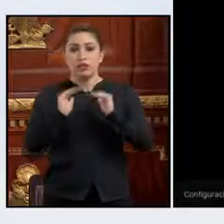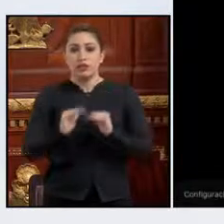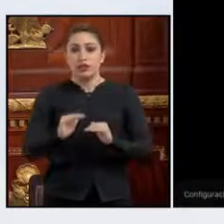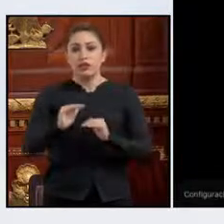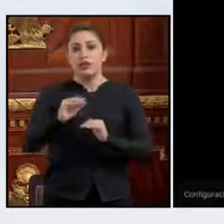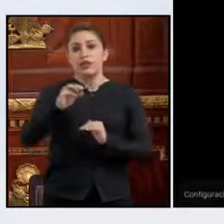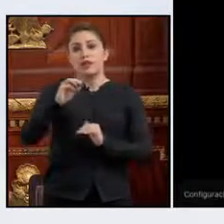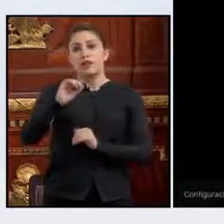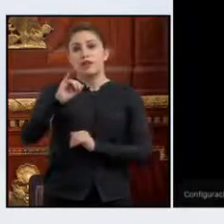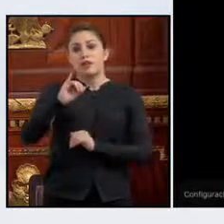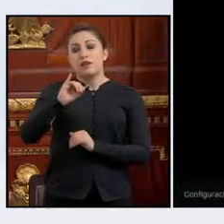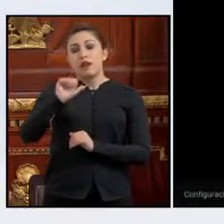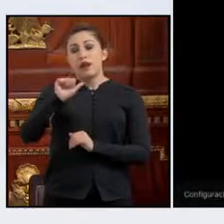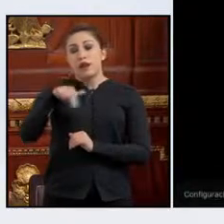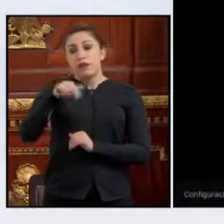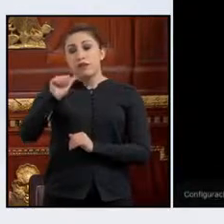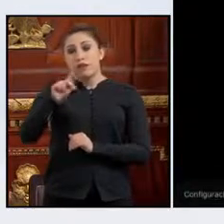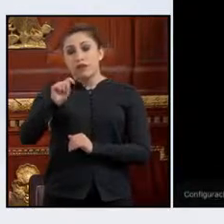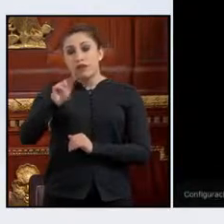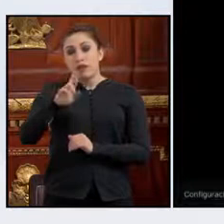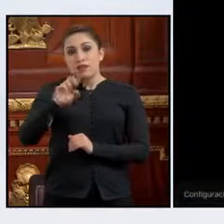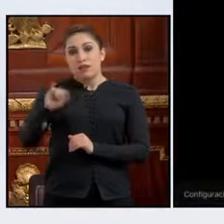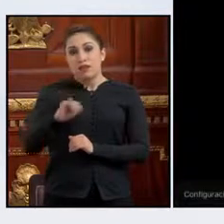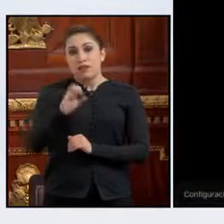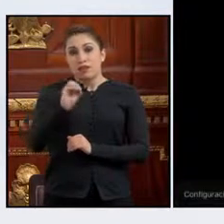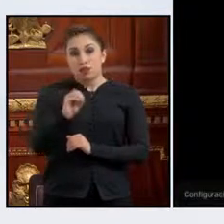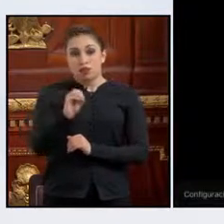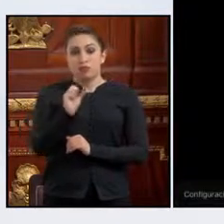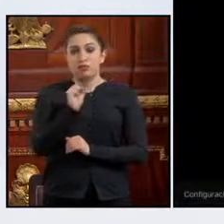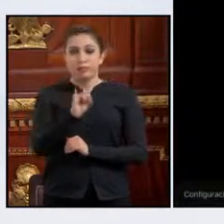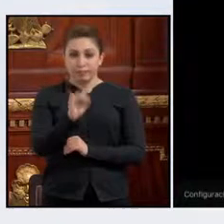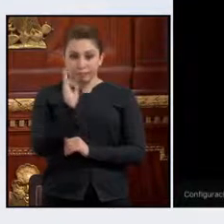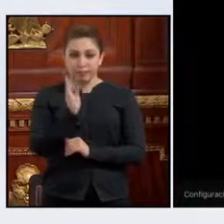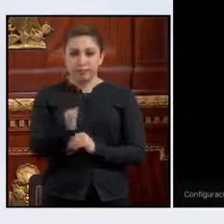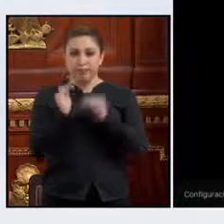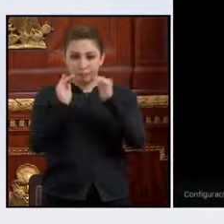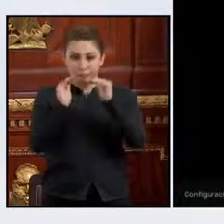Hernández Trejo Ana Cristina. Ana Hernández, a favor.